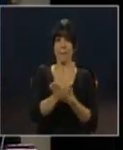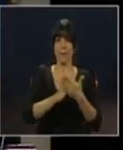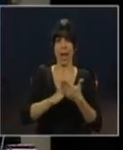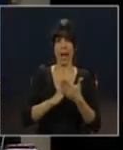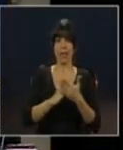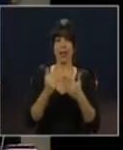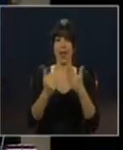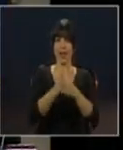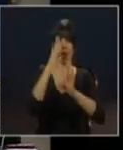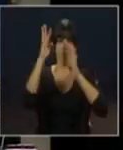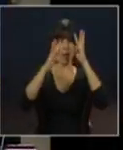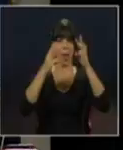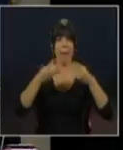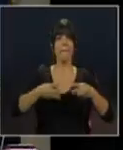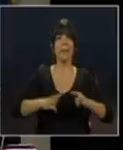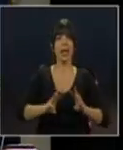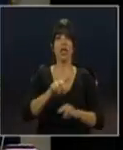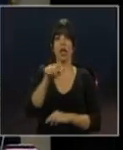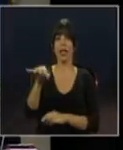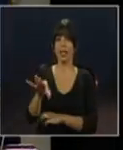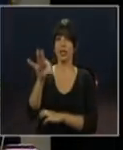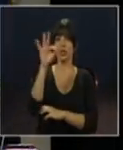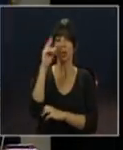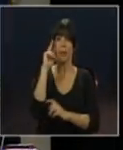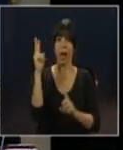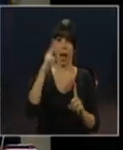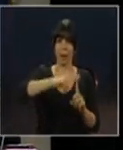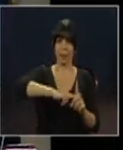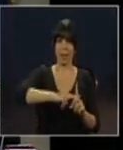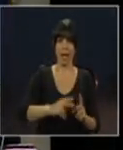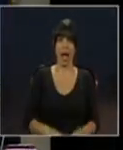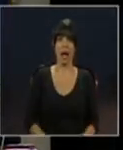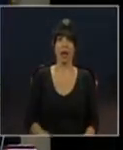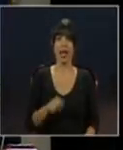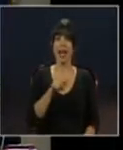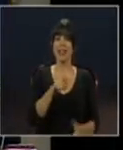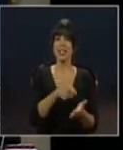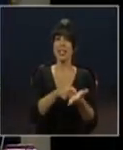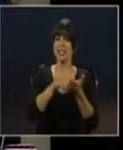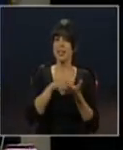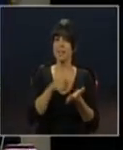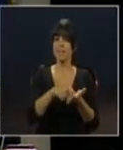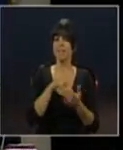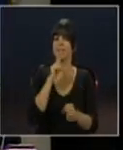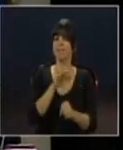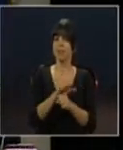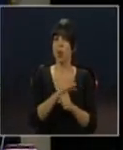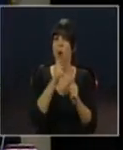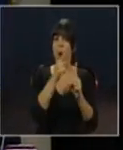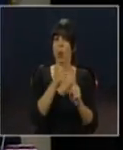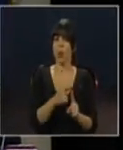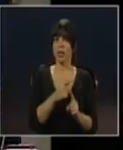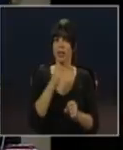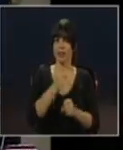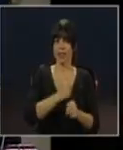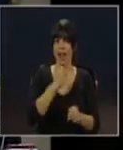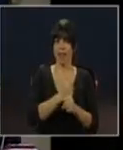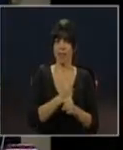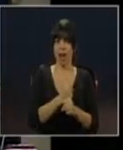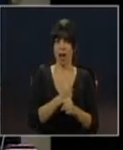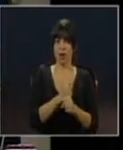la innovadora modalidad escogida para su ejecución, la cual exige el cumplimiento de objetivos de gestión